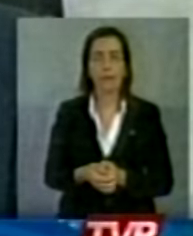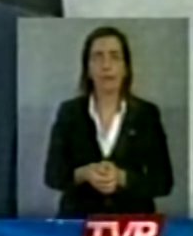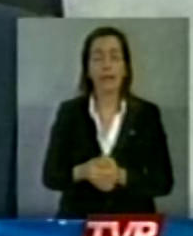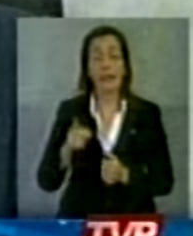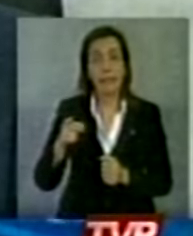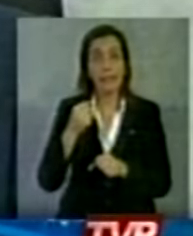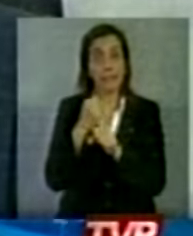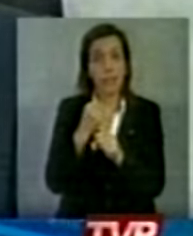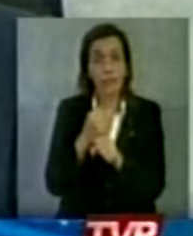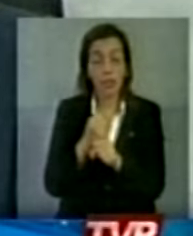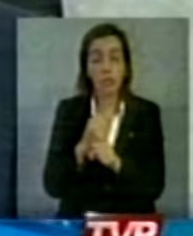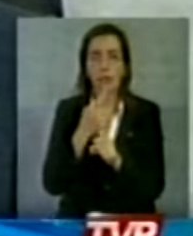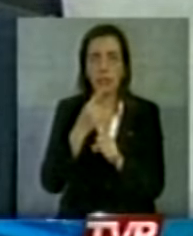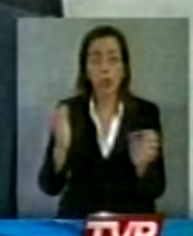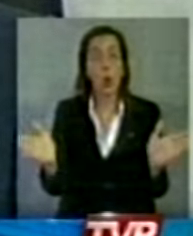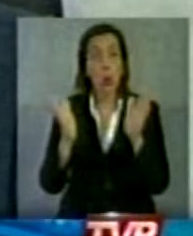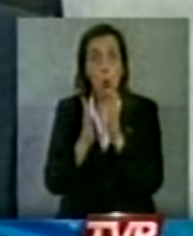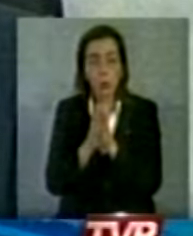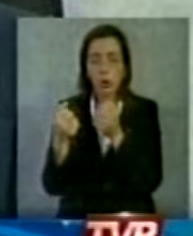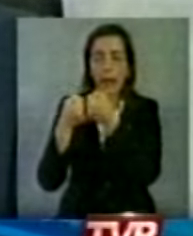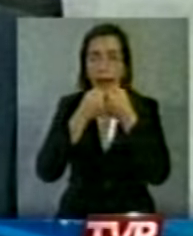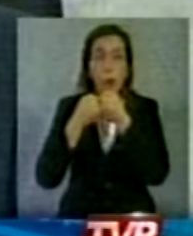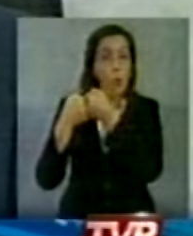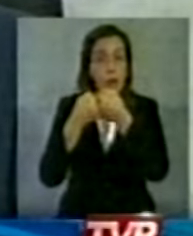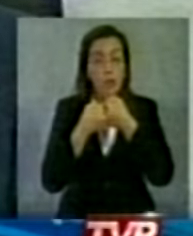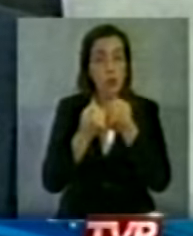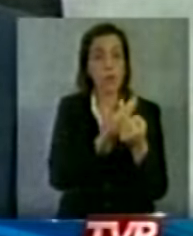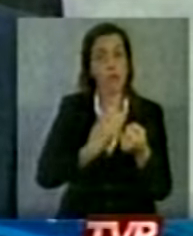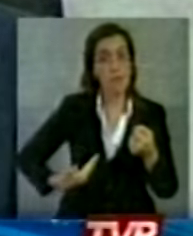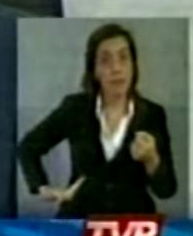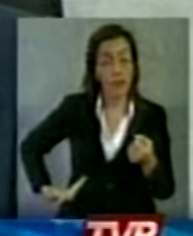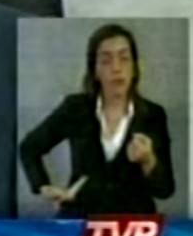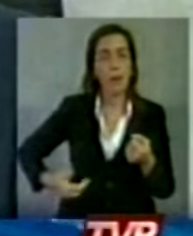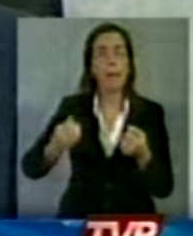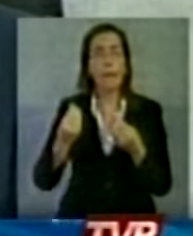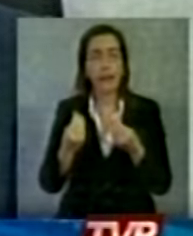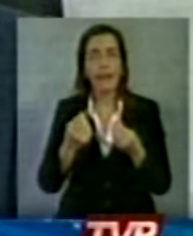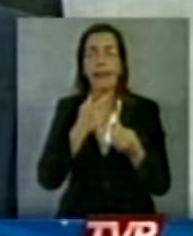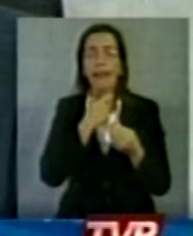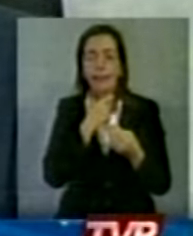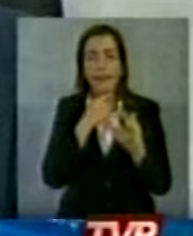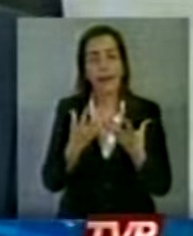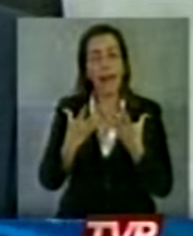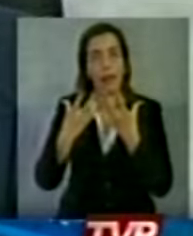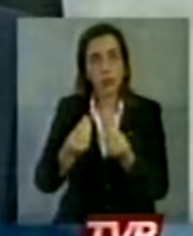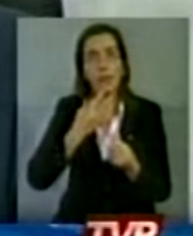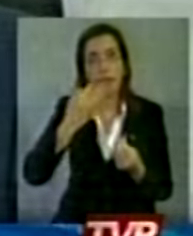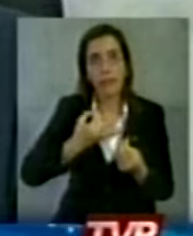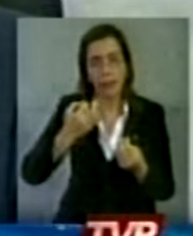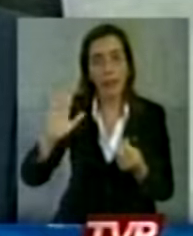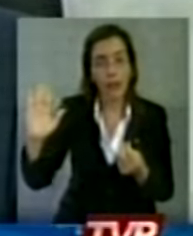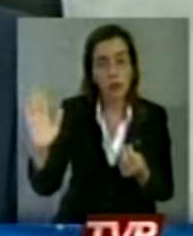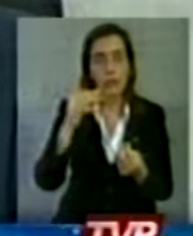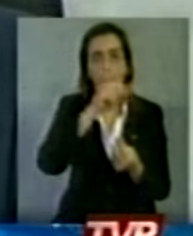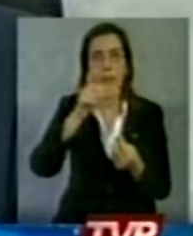Esta tarea conjunta y coordinada del Estado, a los fines de asegurar el bienestar cierto de los